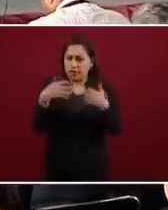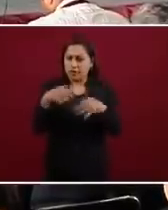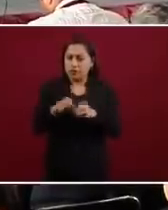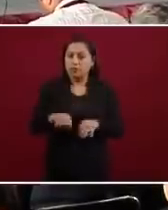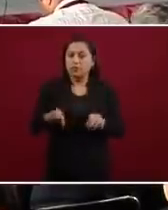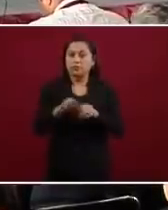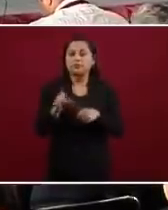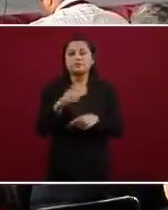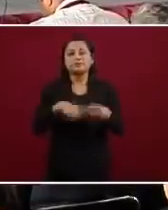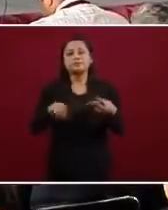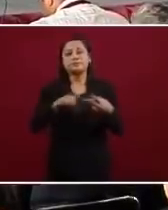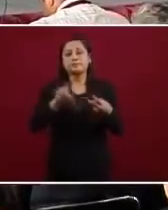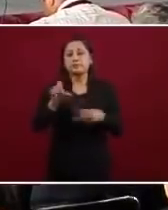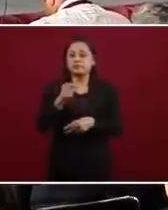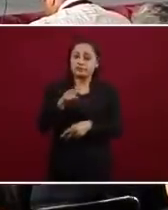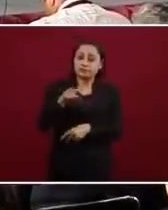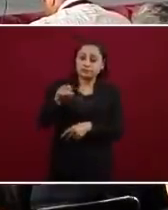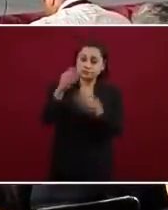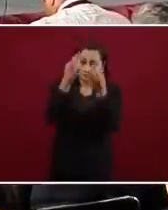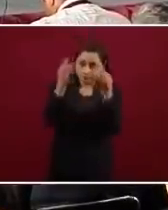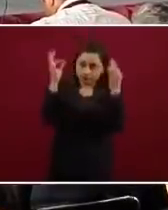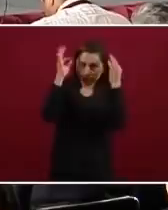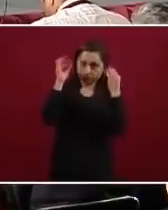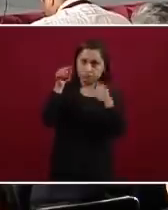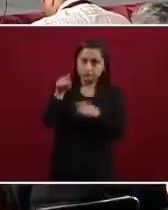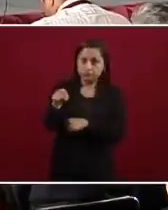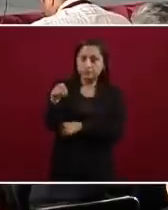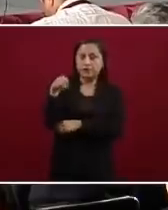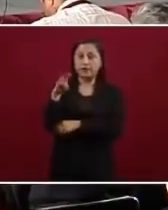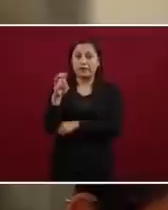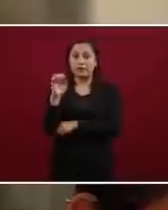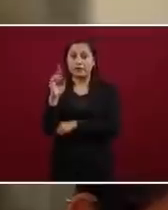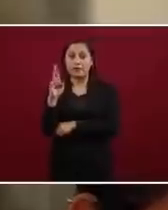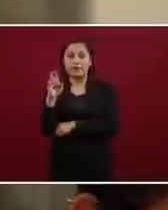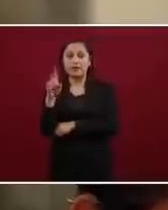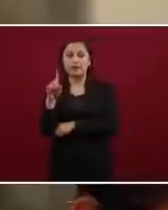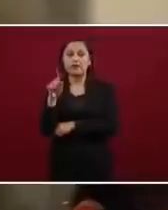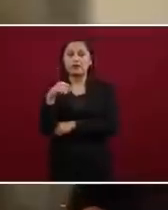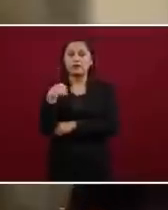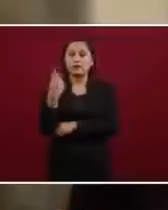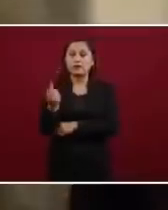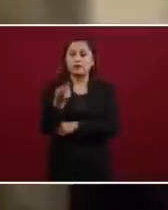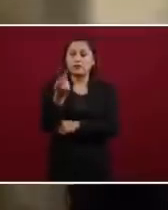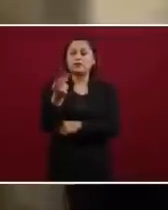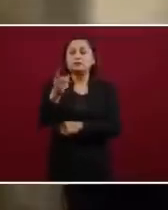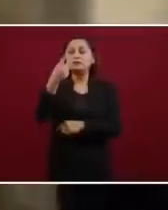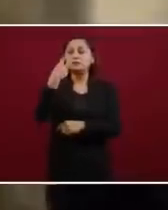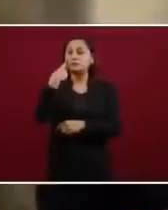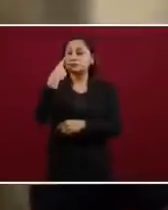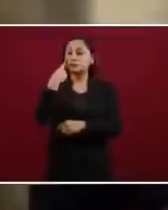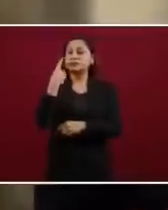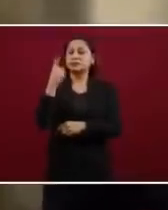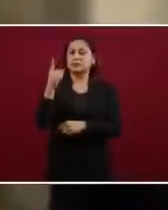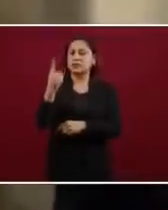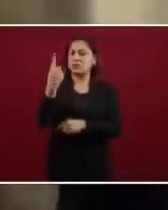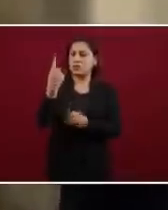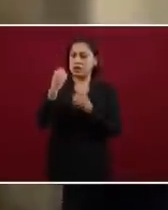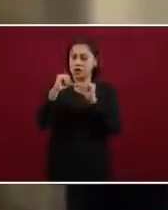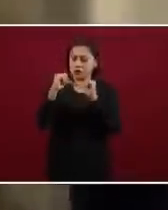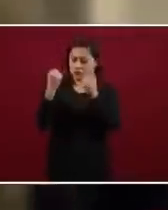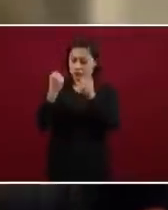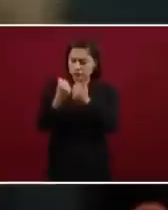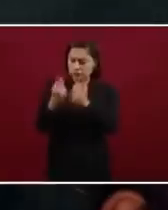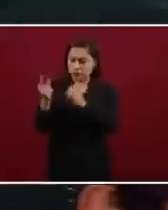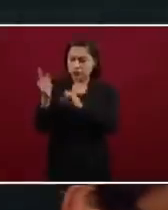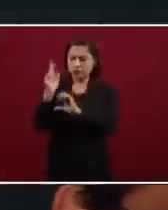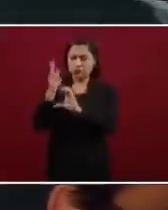al canciller, si me permite, Marcelo Ebrard, fíjese que nos han contactado una asociación de